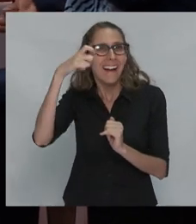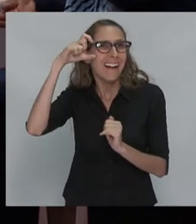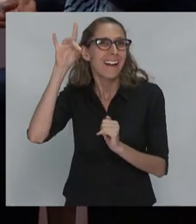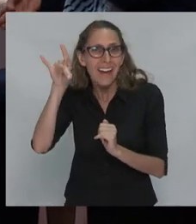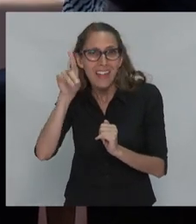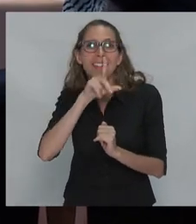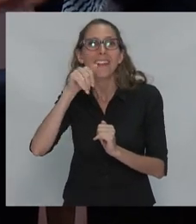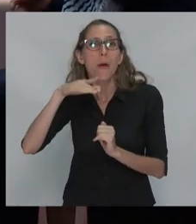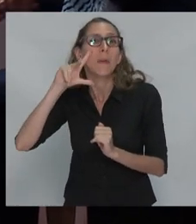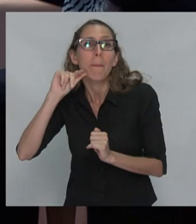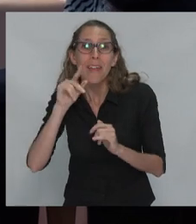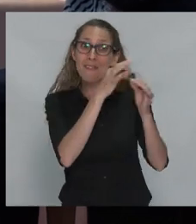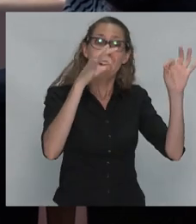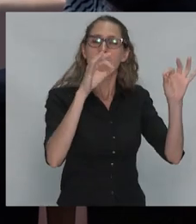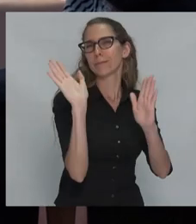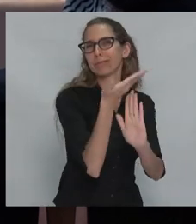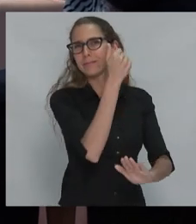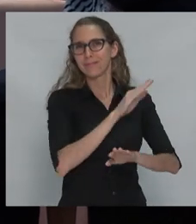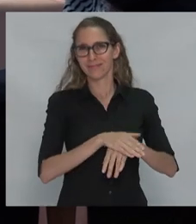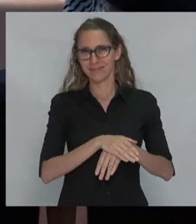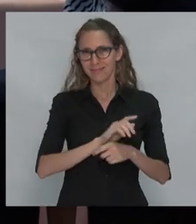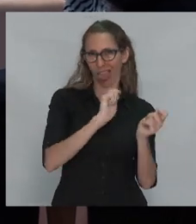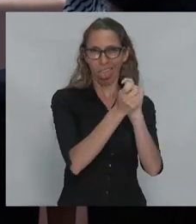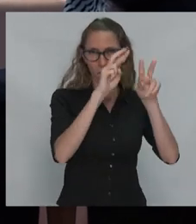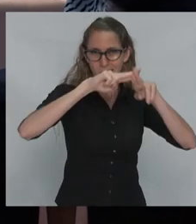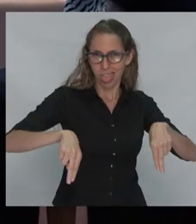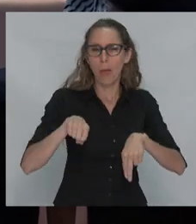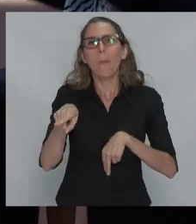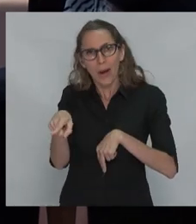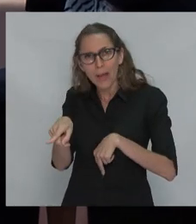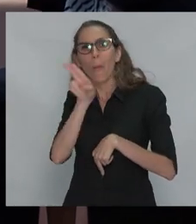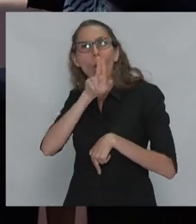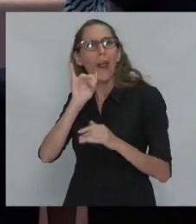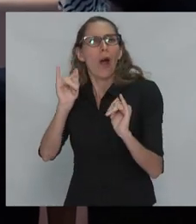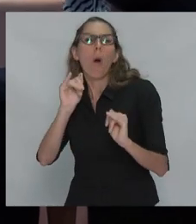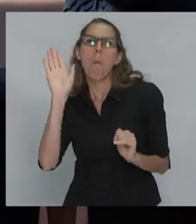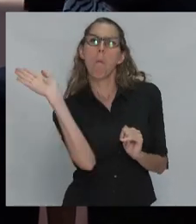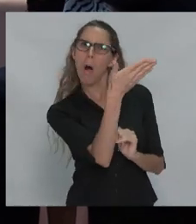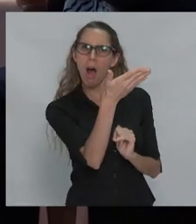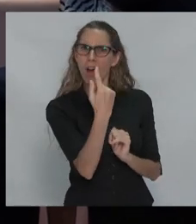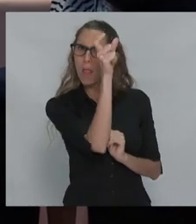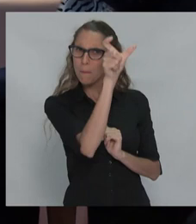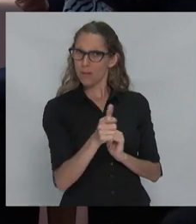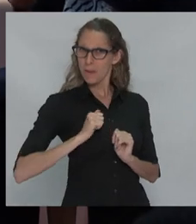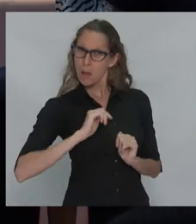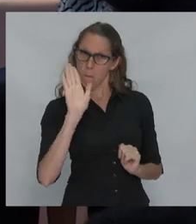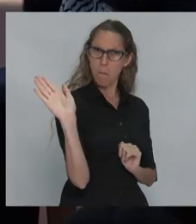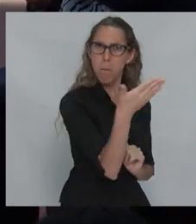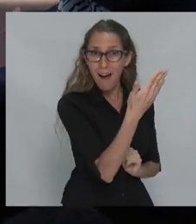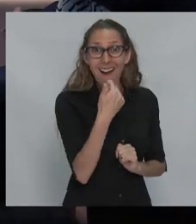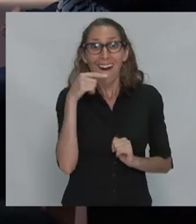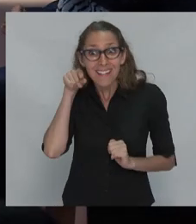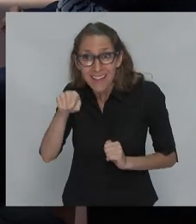esta tesis, porque una bofetada de Ahed el Tamimi hizo remecer los cimientos del Estado